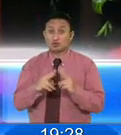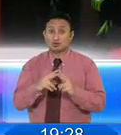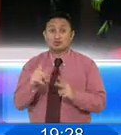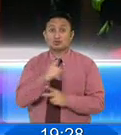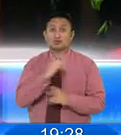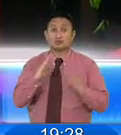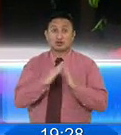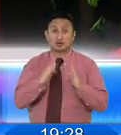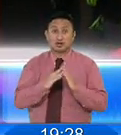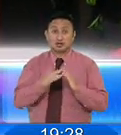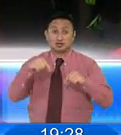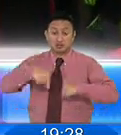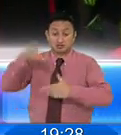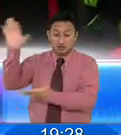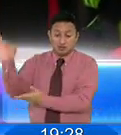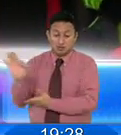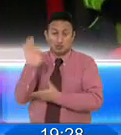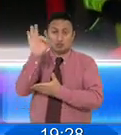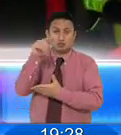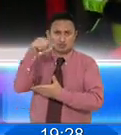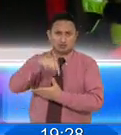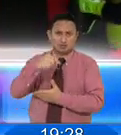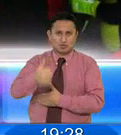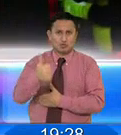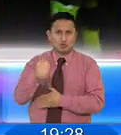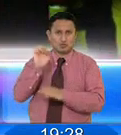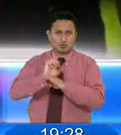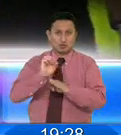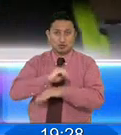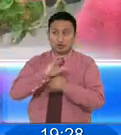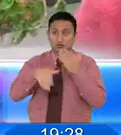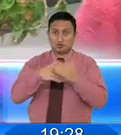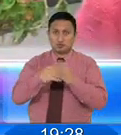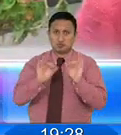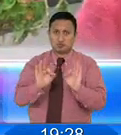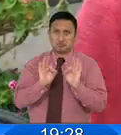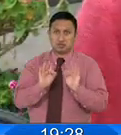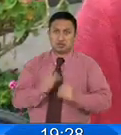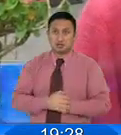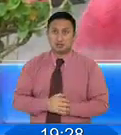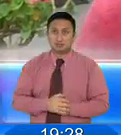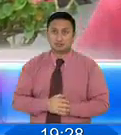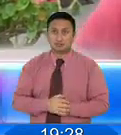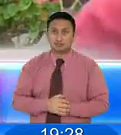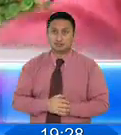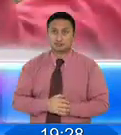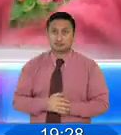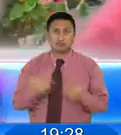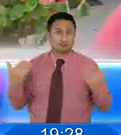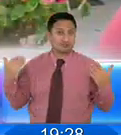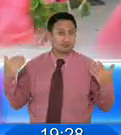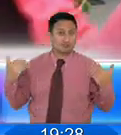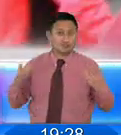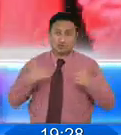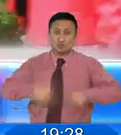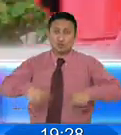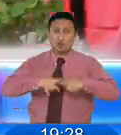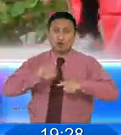de un representante que nos está haciendo quedar bien a todo el país. Que hayamos venido de donde sea, pero estamos